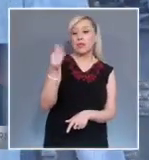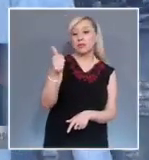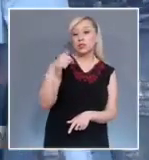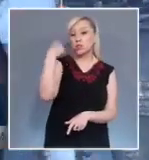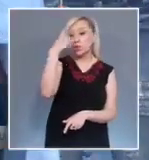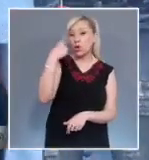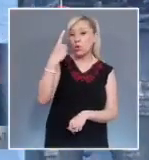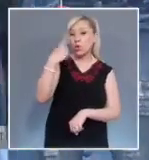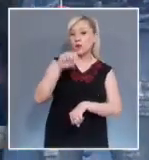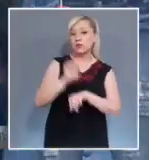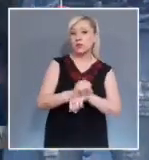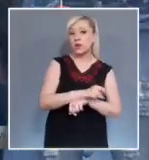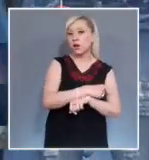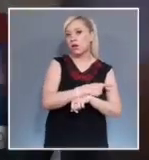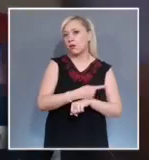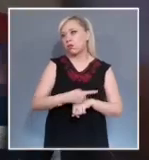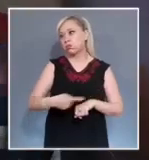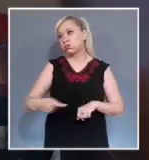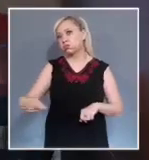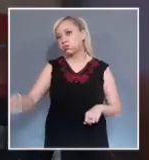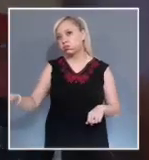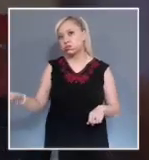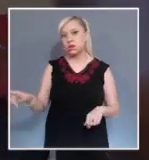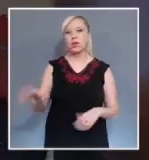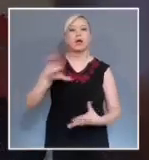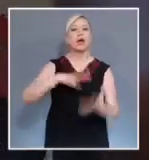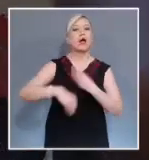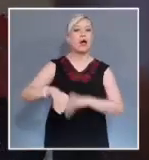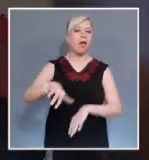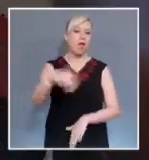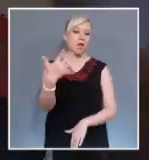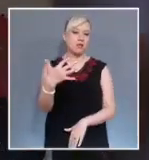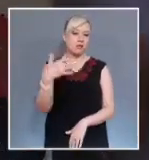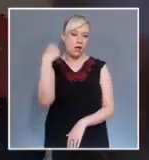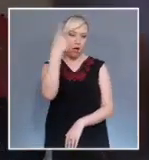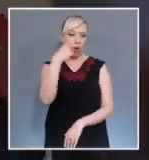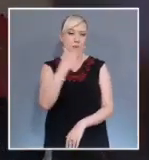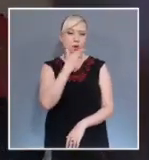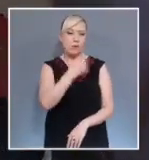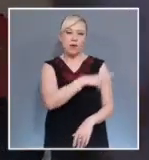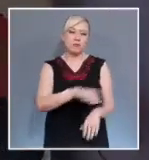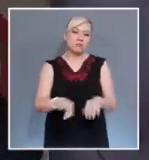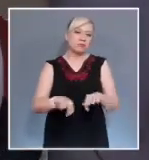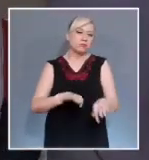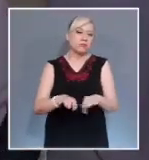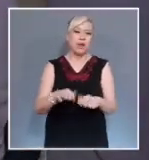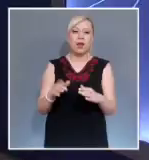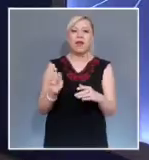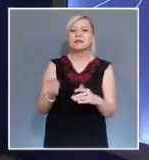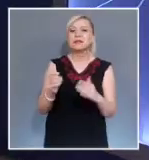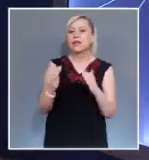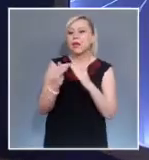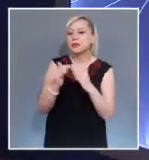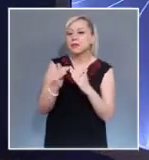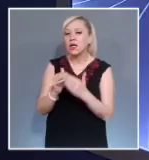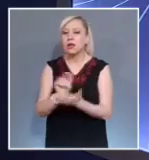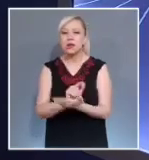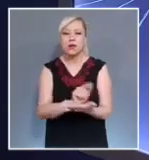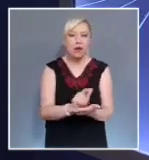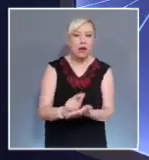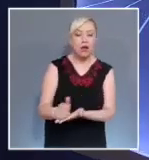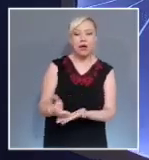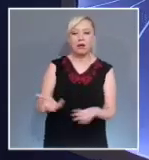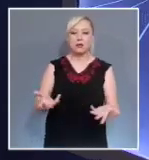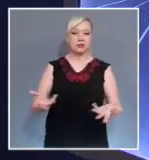contra las 15 horas de los hombres a las tareas del hogar y